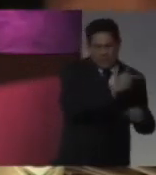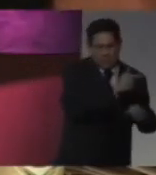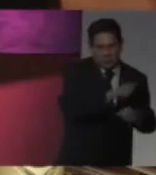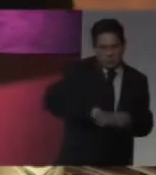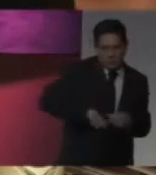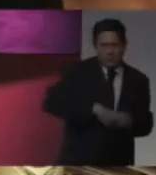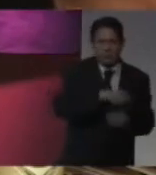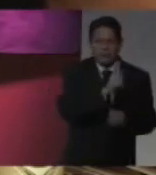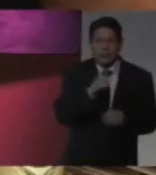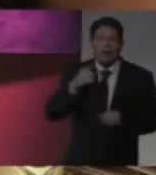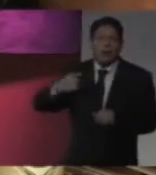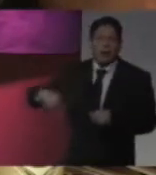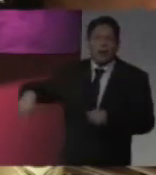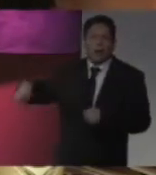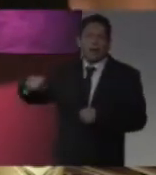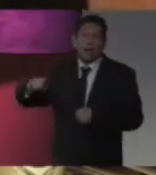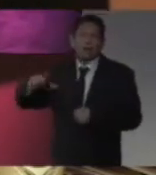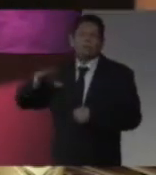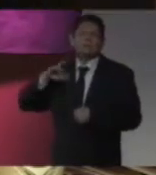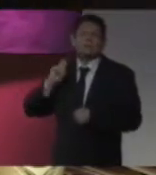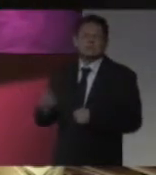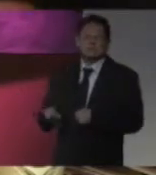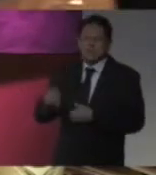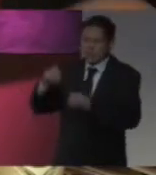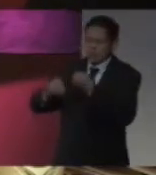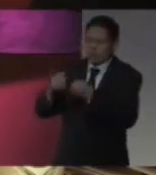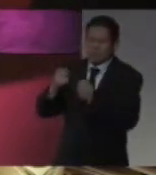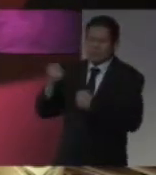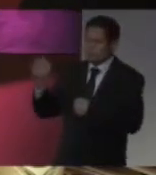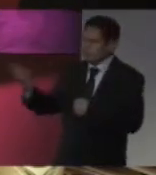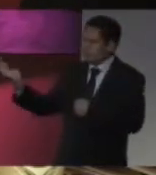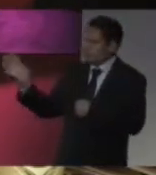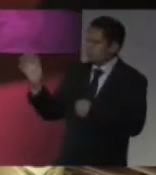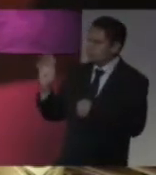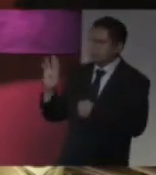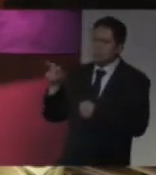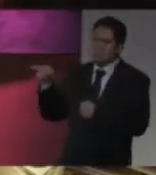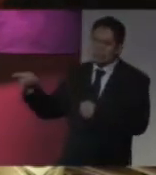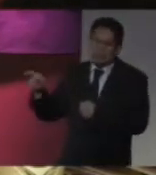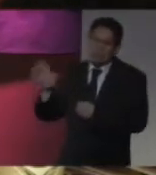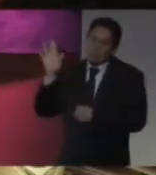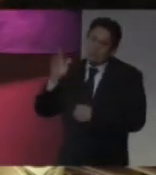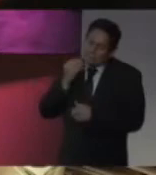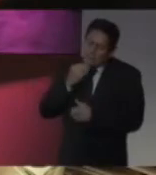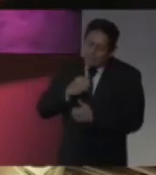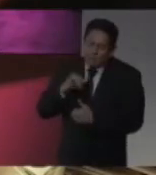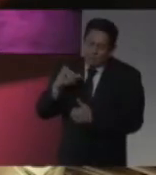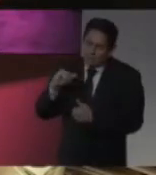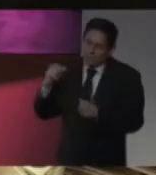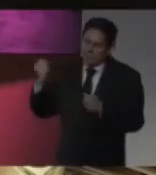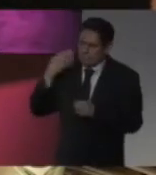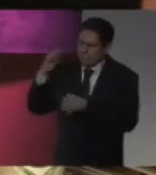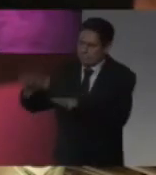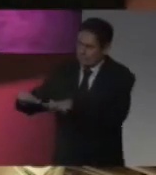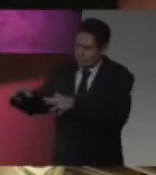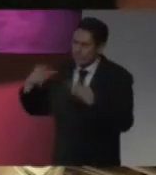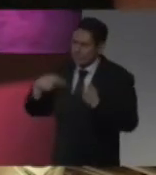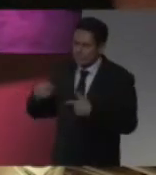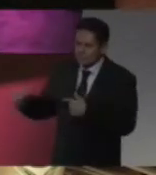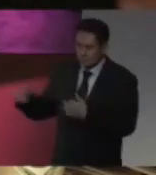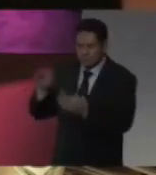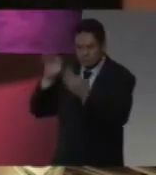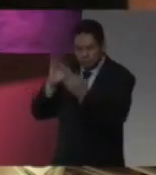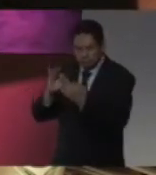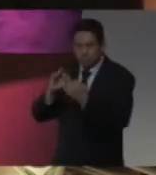parecer bastante exhibidor de tu vida personal. Casos exitosos, hubo